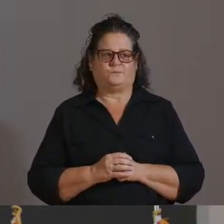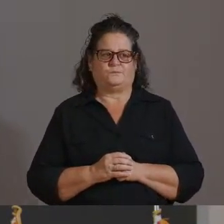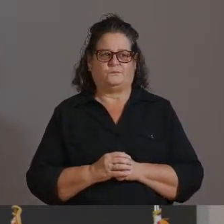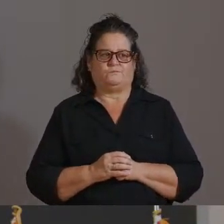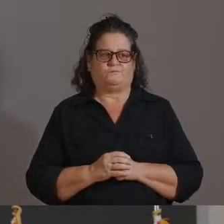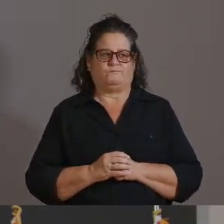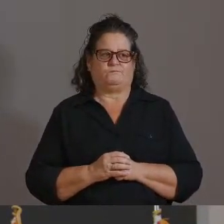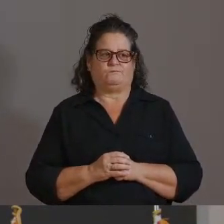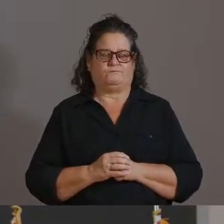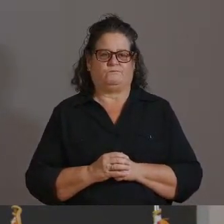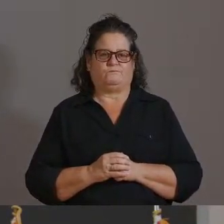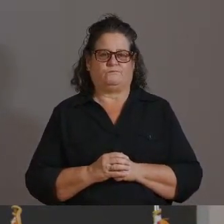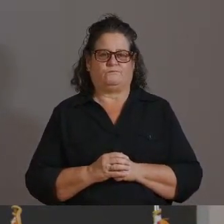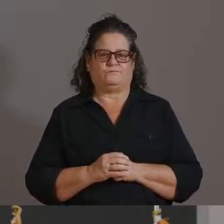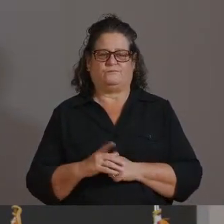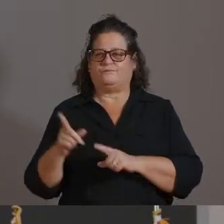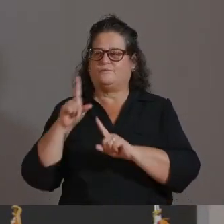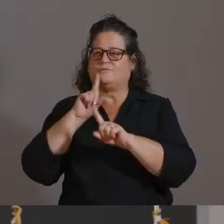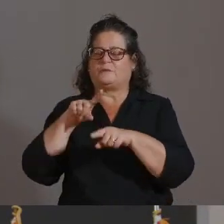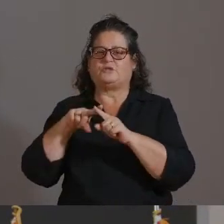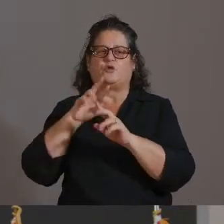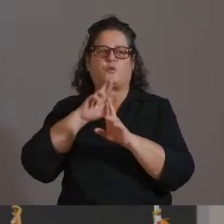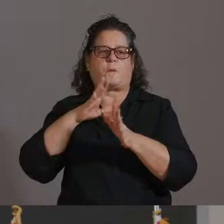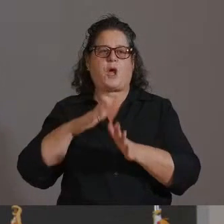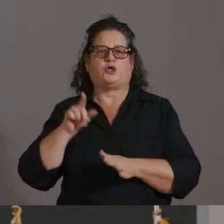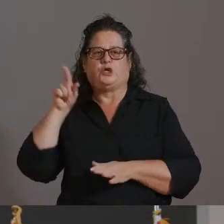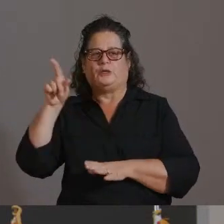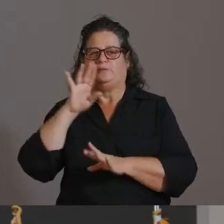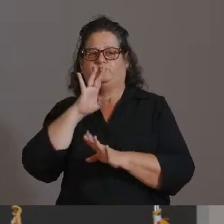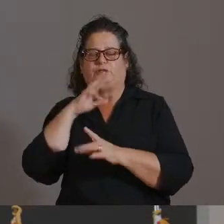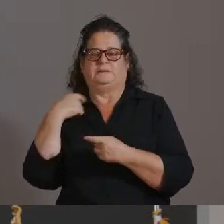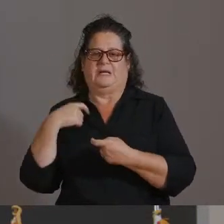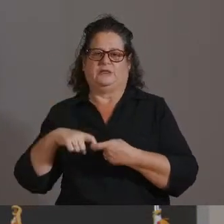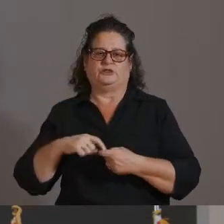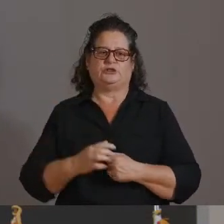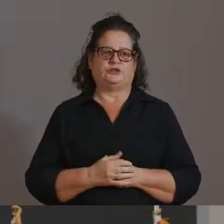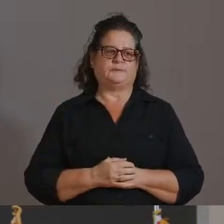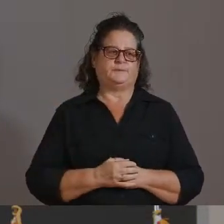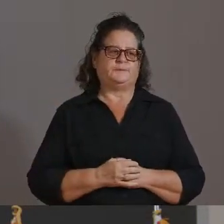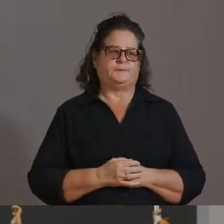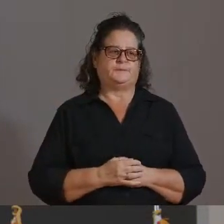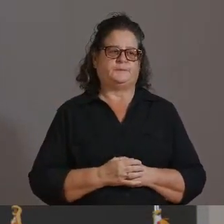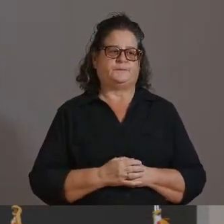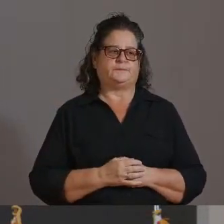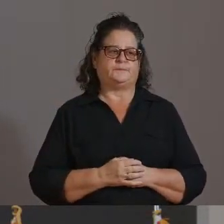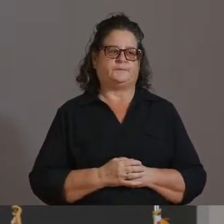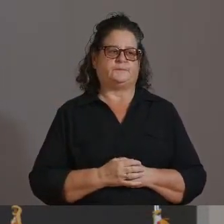pláticas, las juntas, el esfuerzo se están concretando. Sí.